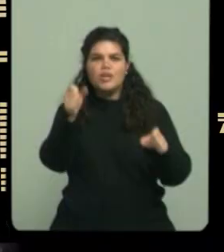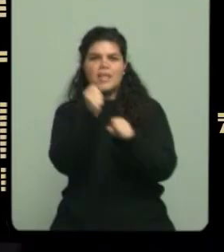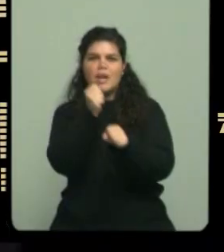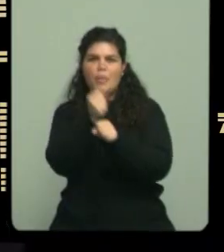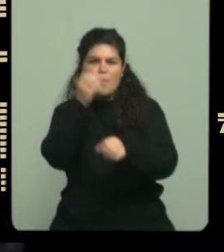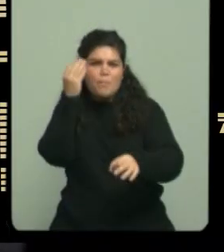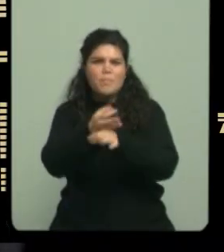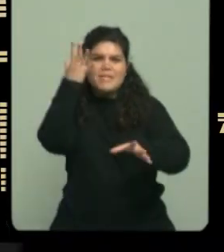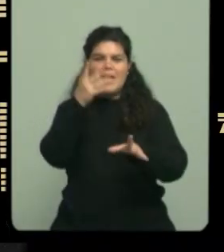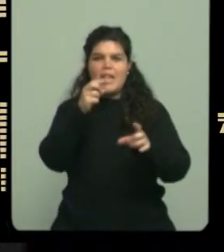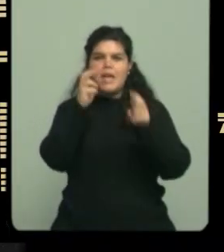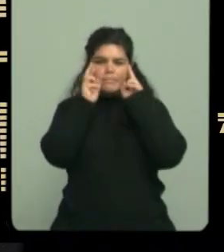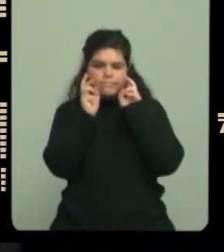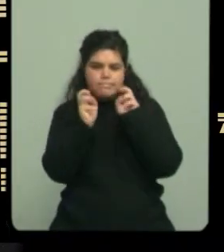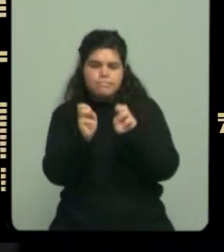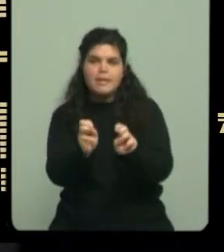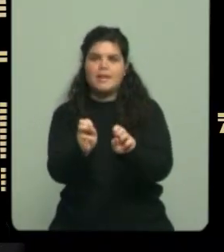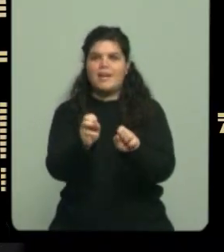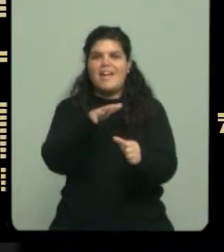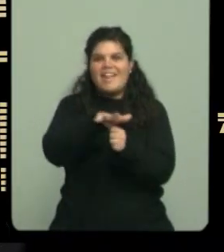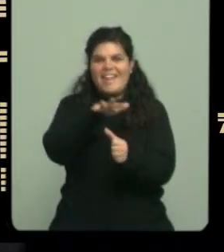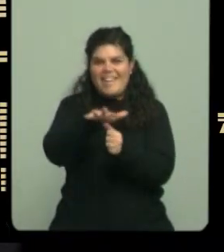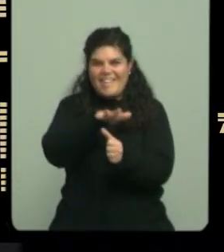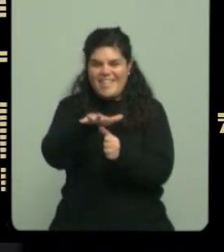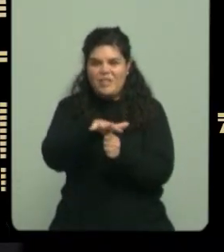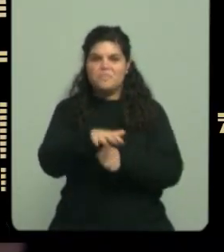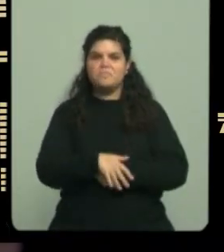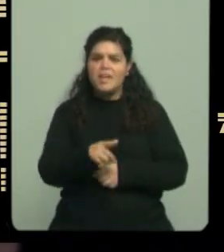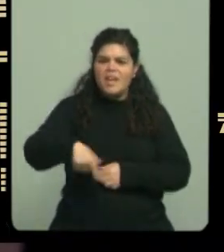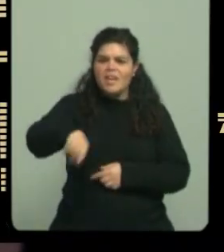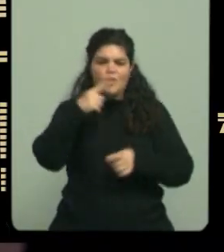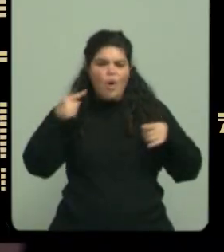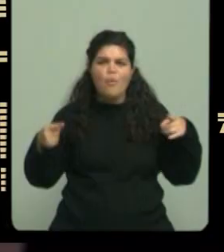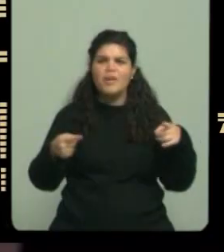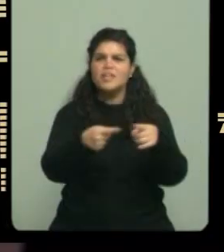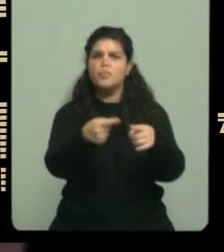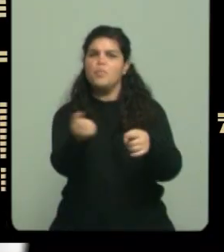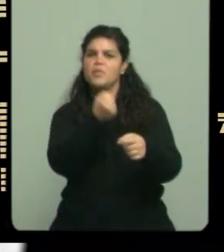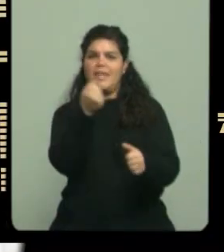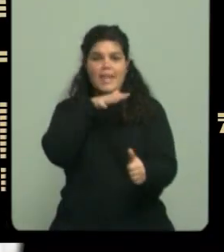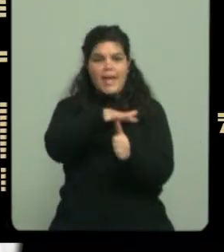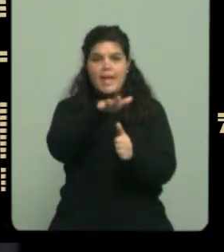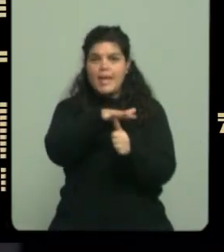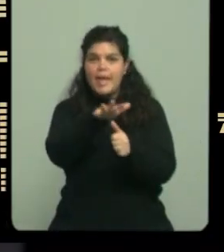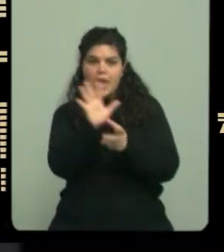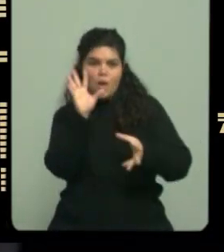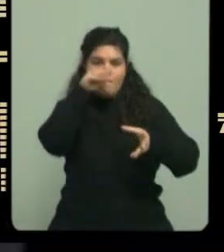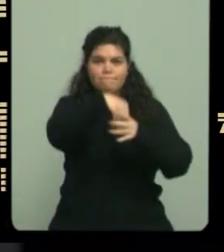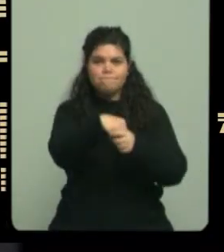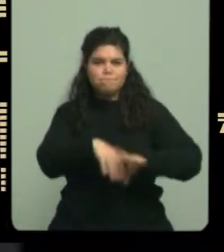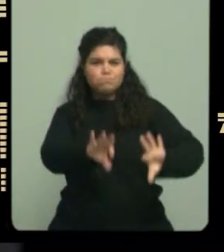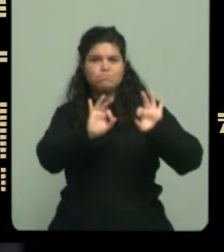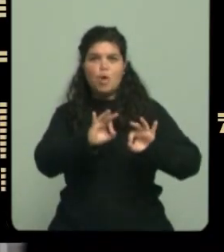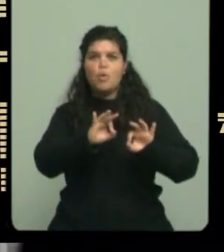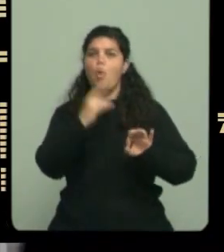especializado en estudios de género. Sus objetivos son fortalecer mecanismos que atraviesen la perspectiva de género en el ámbito de la